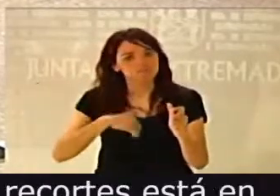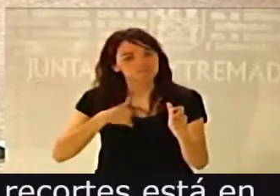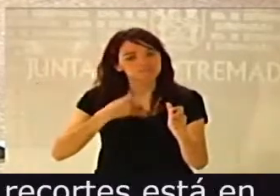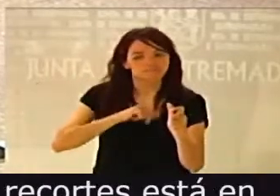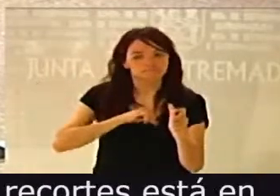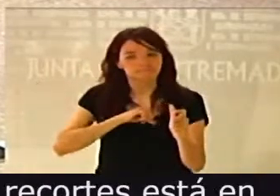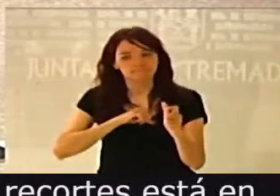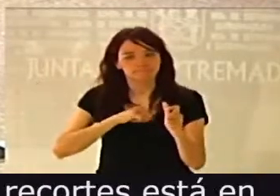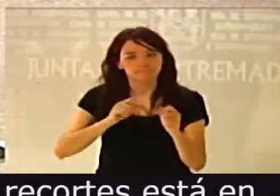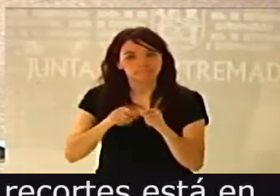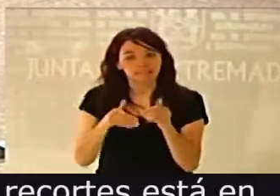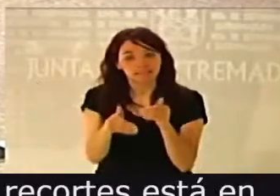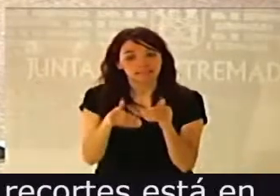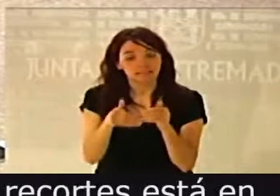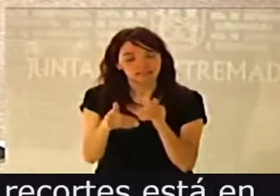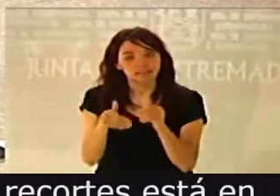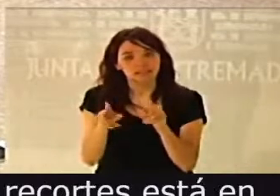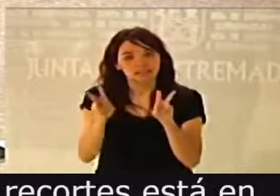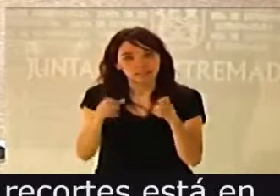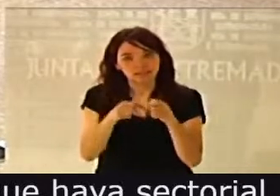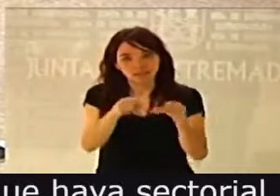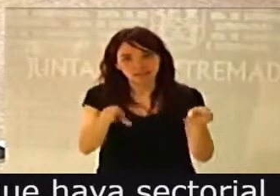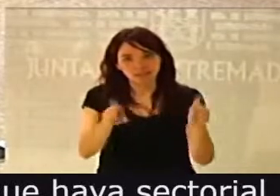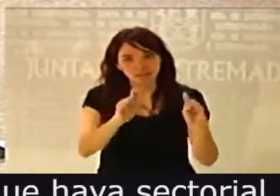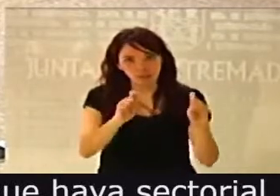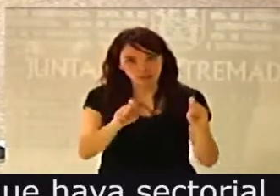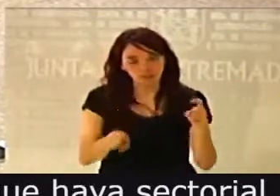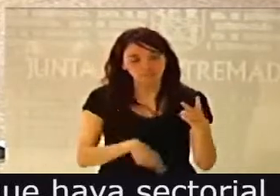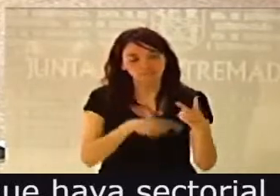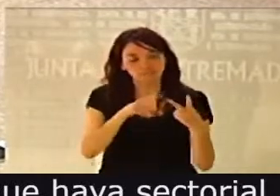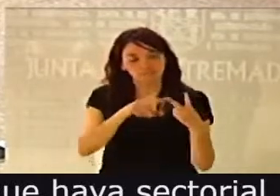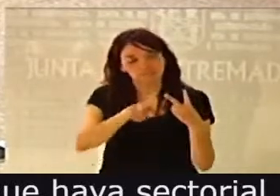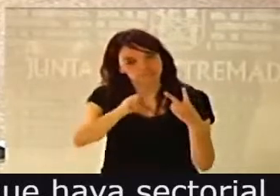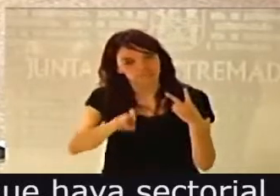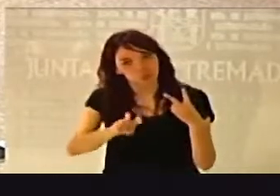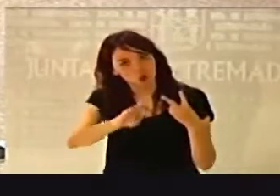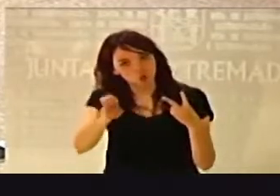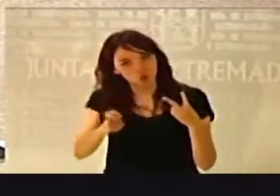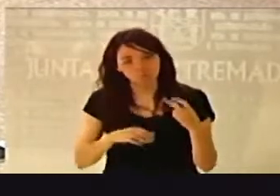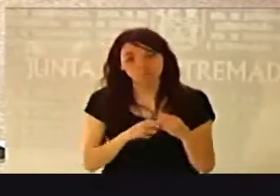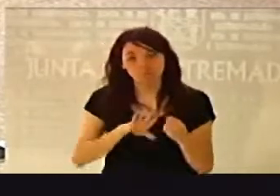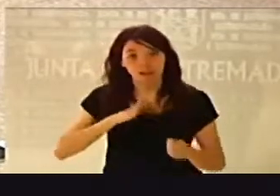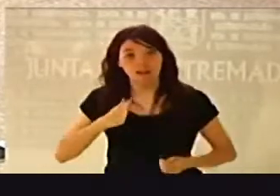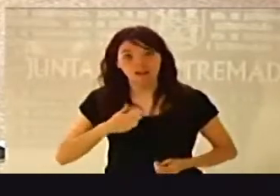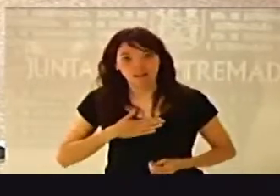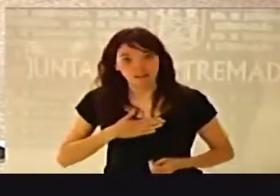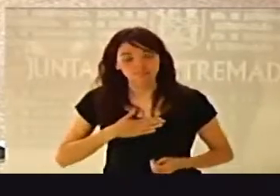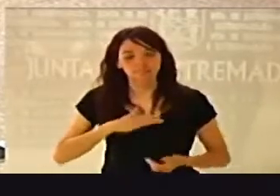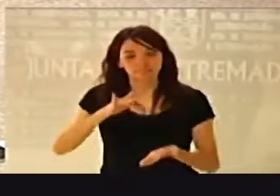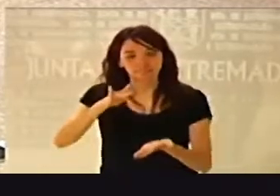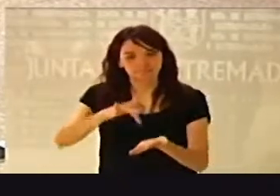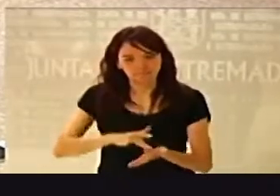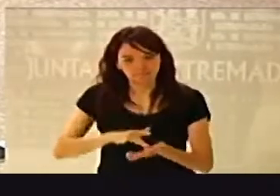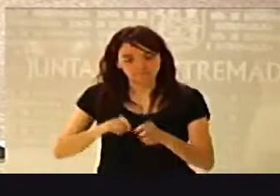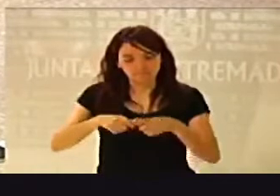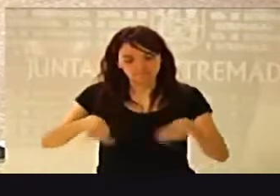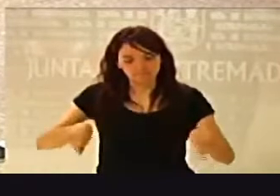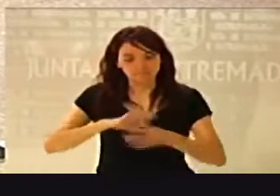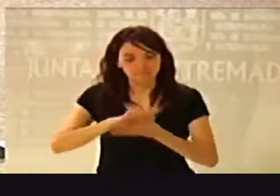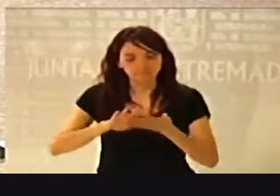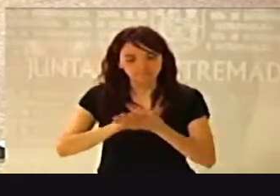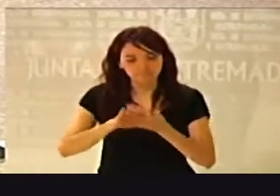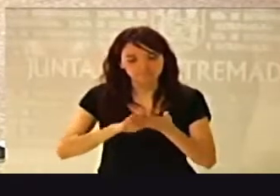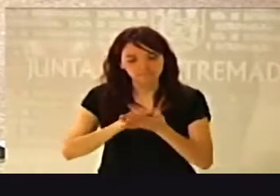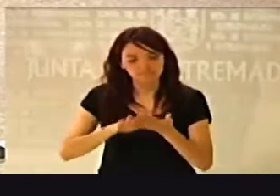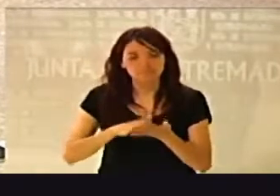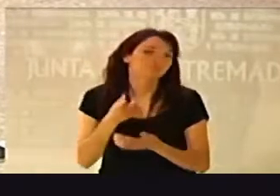de educación en los próximos días. Y la segunda es sobre otra sectorial que hay mañana, en concreto Mesa General de Negociación. Hay un ultimátum encima